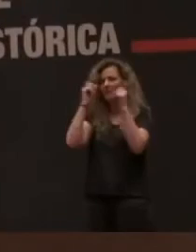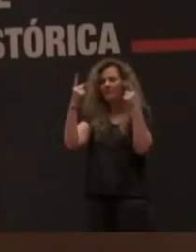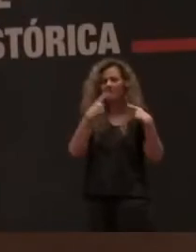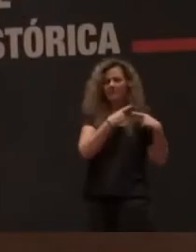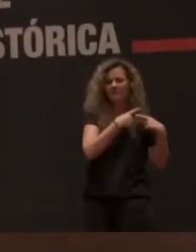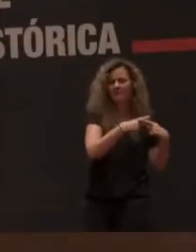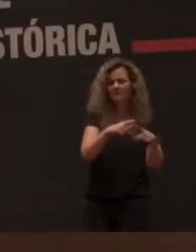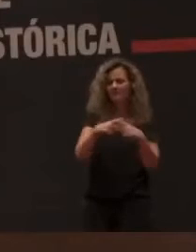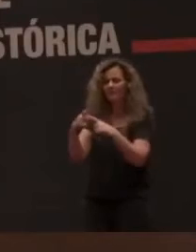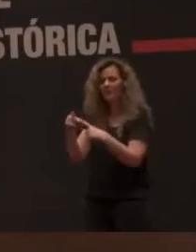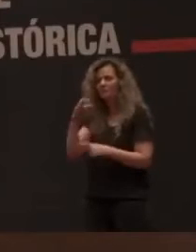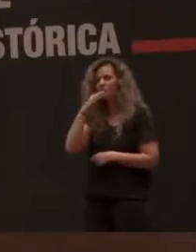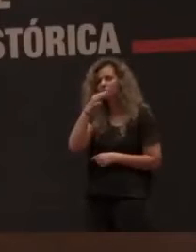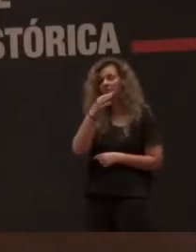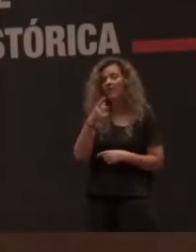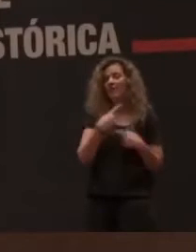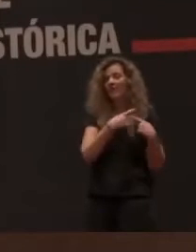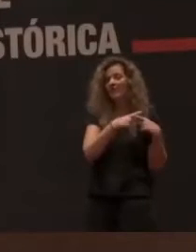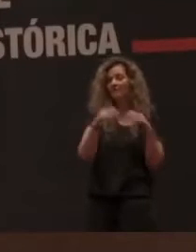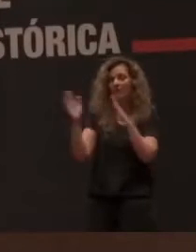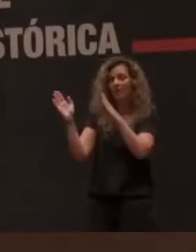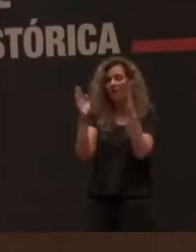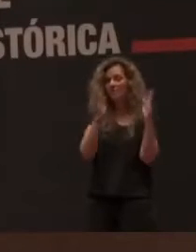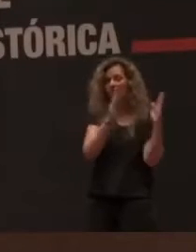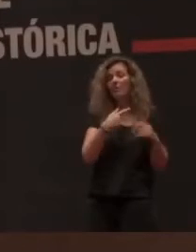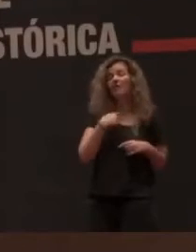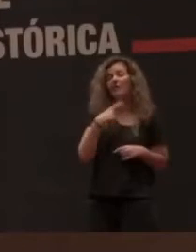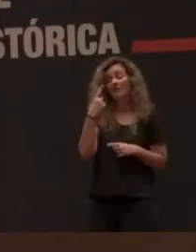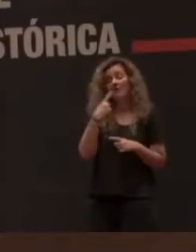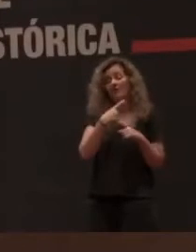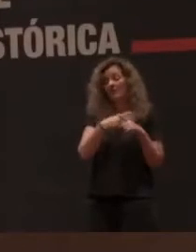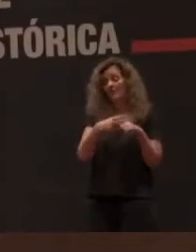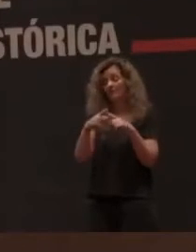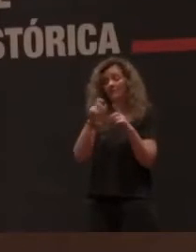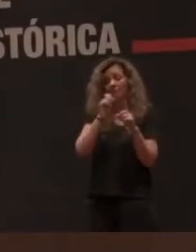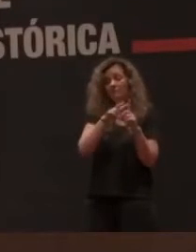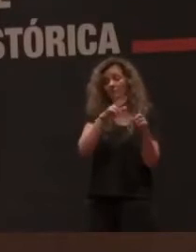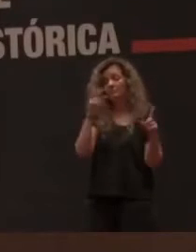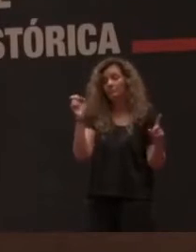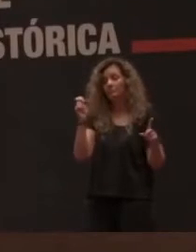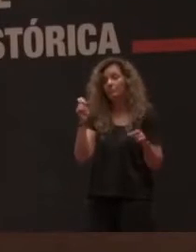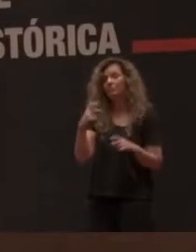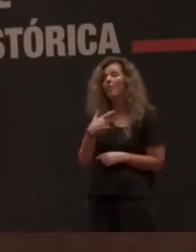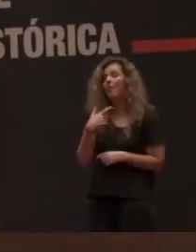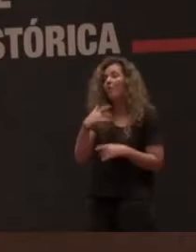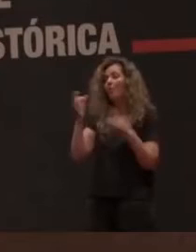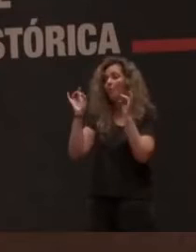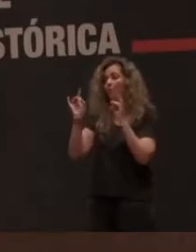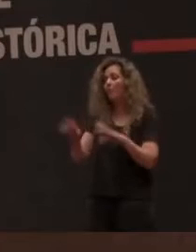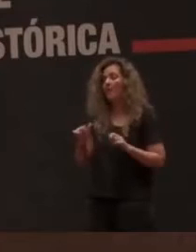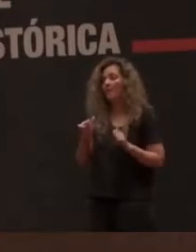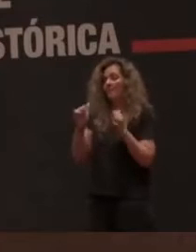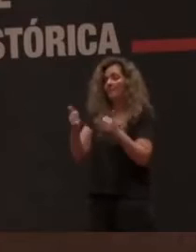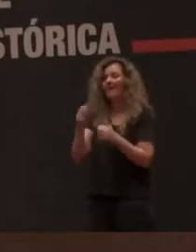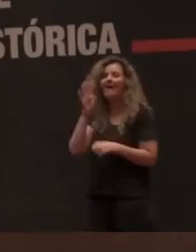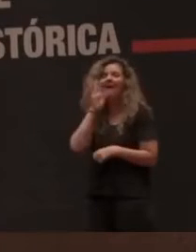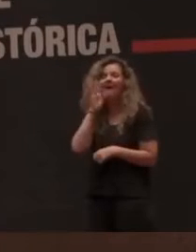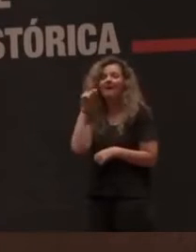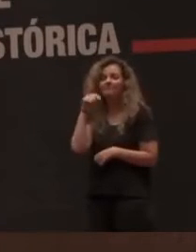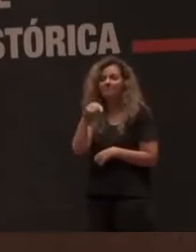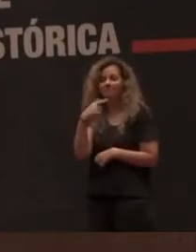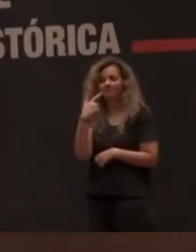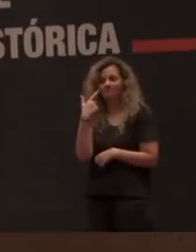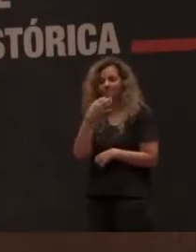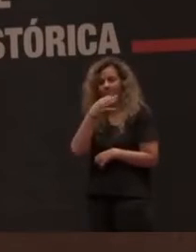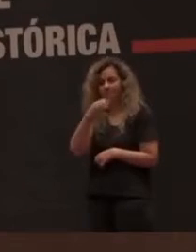momentos, distintos momentos de transición e distintos enfoques, porque xa mentimos en mirar por algo que nos dixo referencia. Entón,